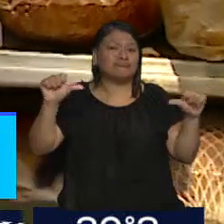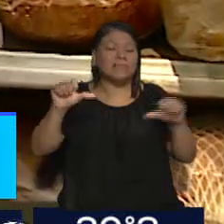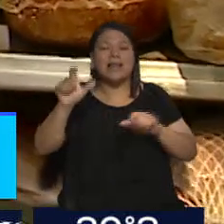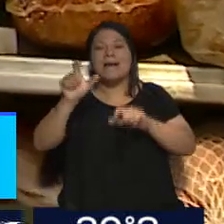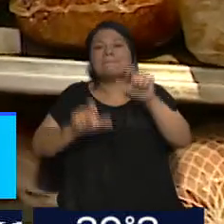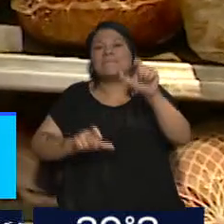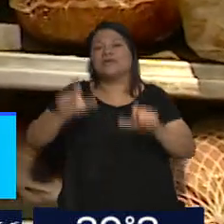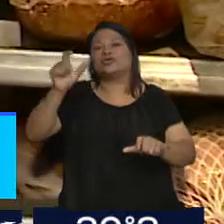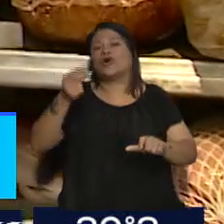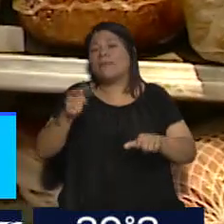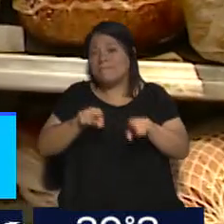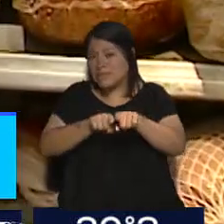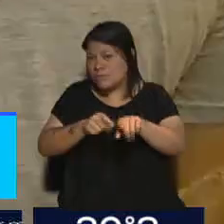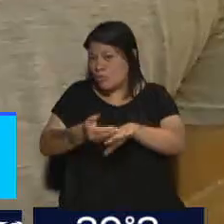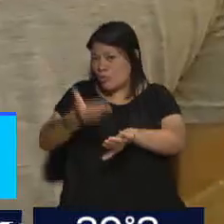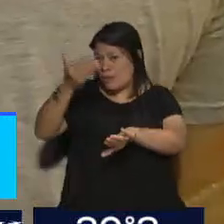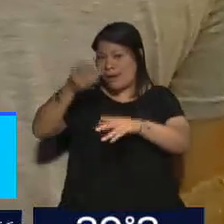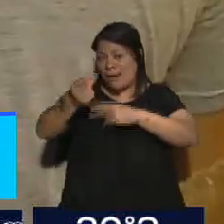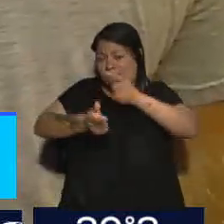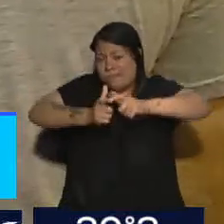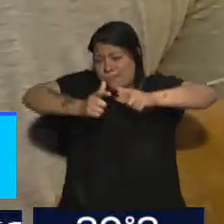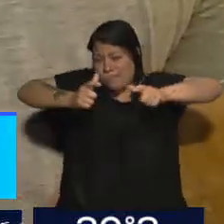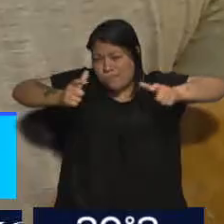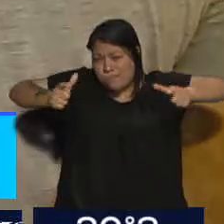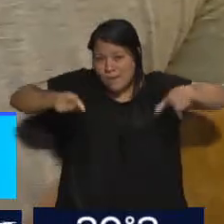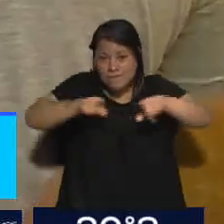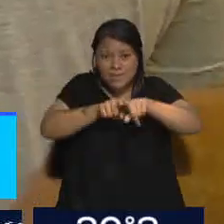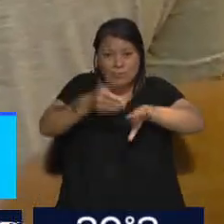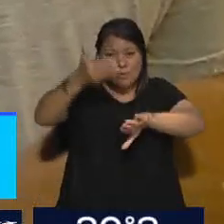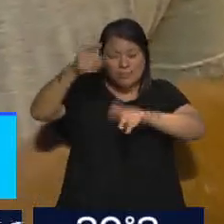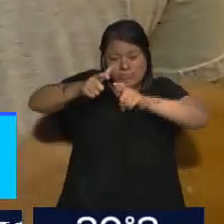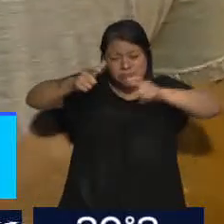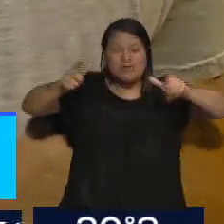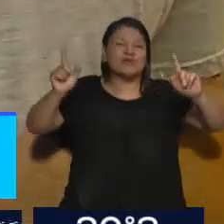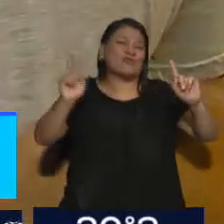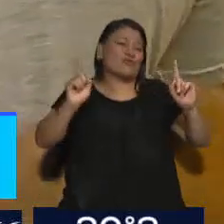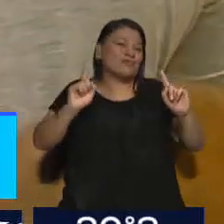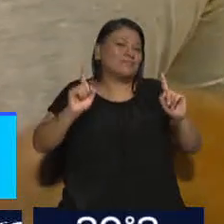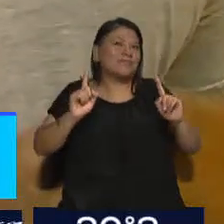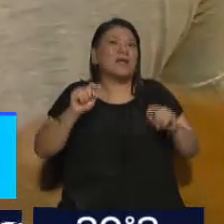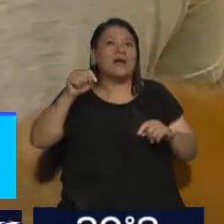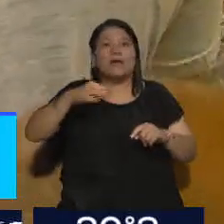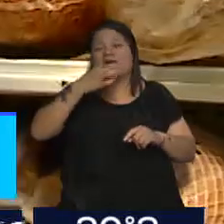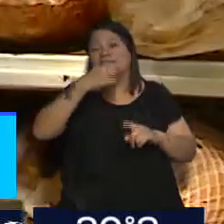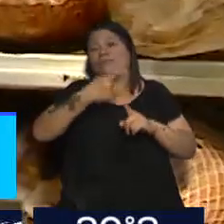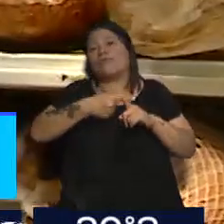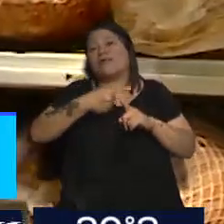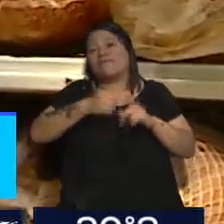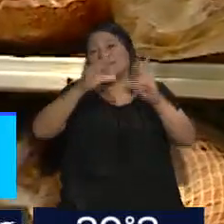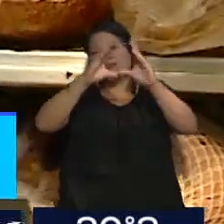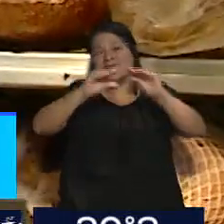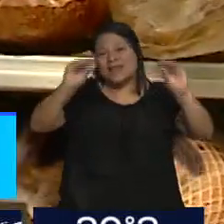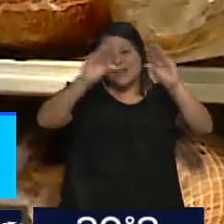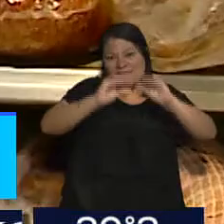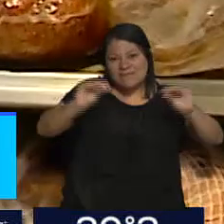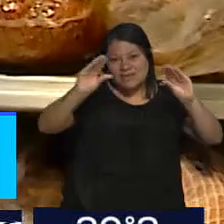comprando, pero no como antes, no es el consumo de carne que teníamos antes. ¿Cuándo se volvió a reactivar la venta? Y ahora por las fiestas navideñas,